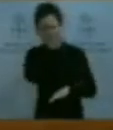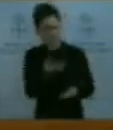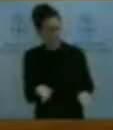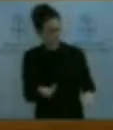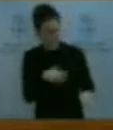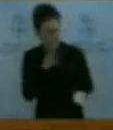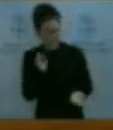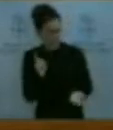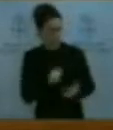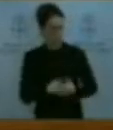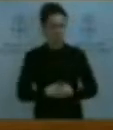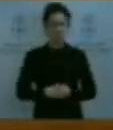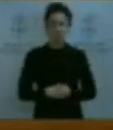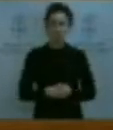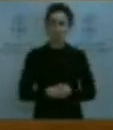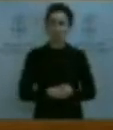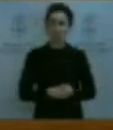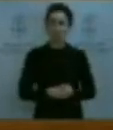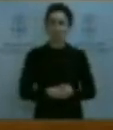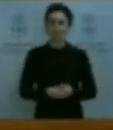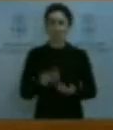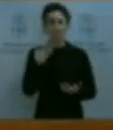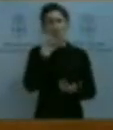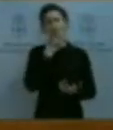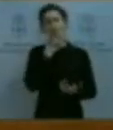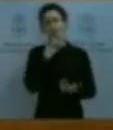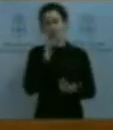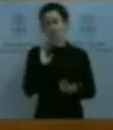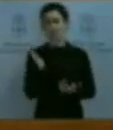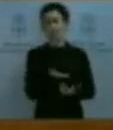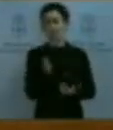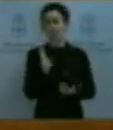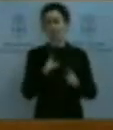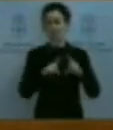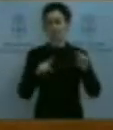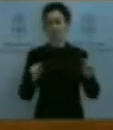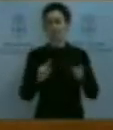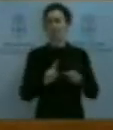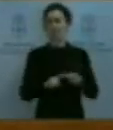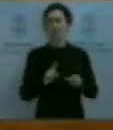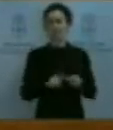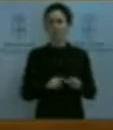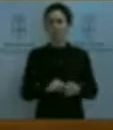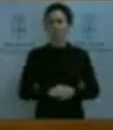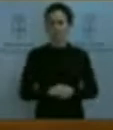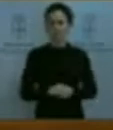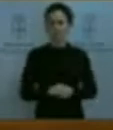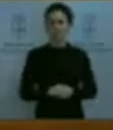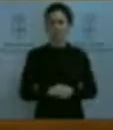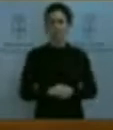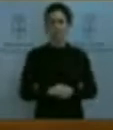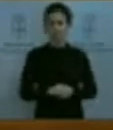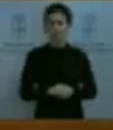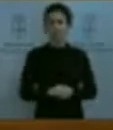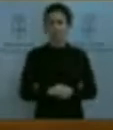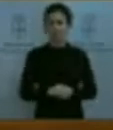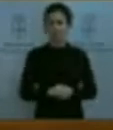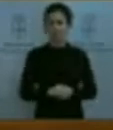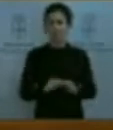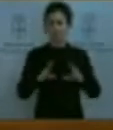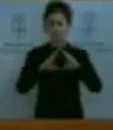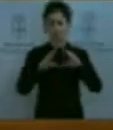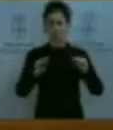a Asturias. Y, en segundo lugar, ¿por qué? Si existe un distrito universitario único con libertad de elección de centro, bienvenido